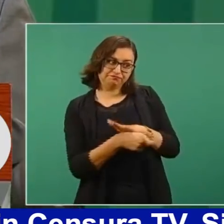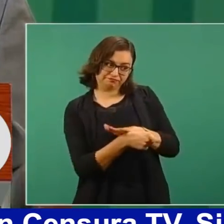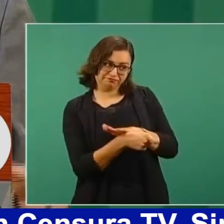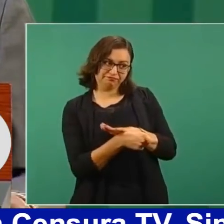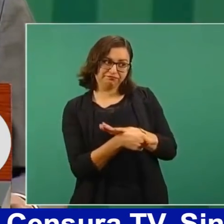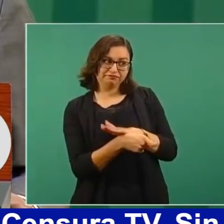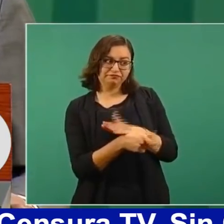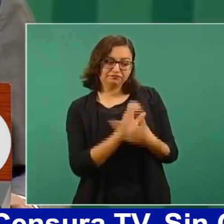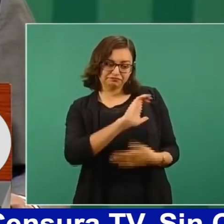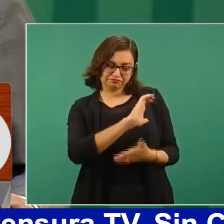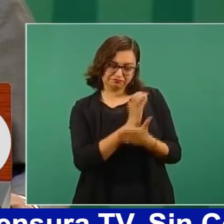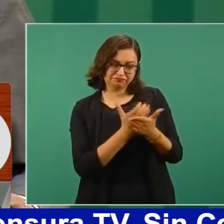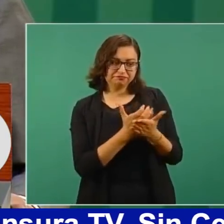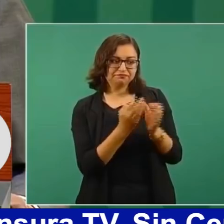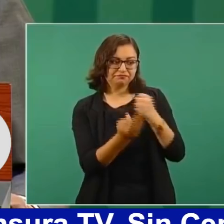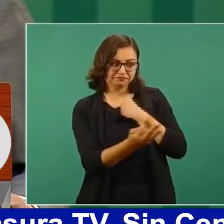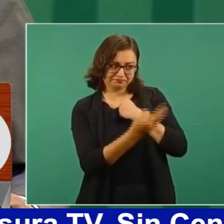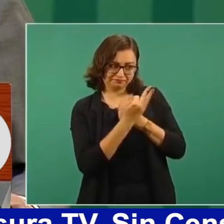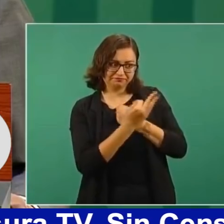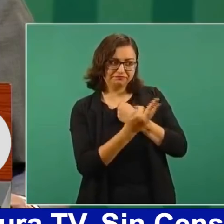contrato